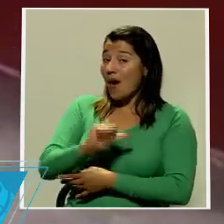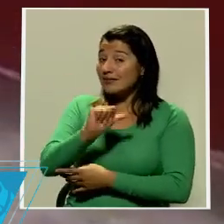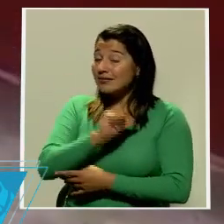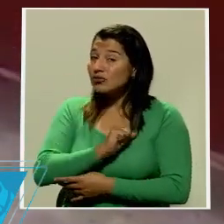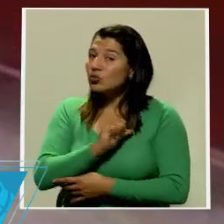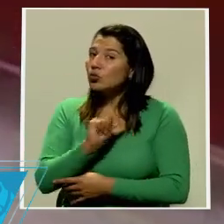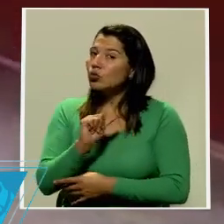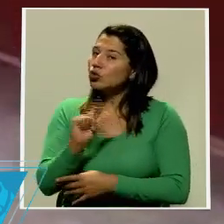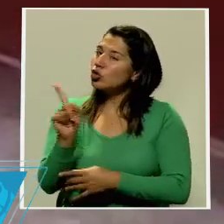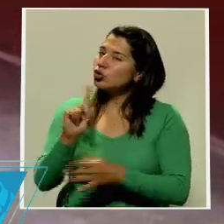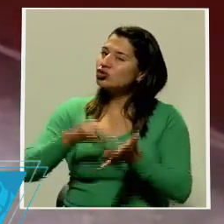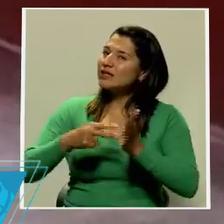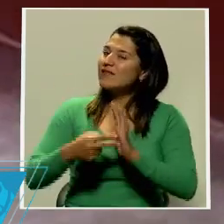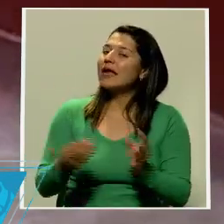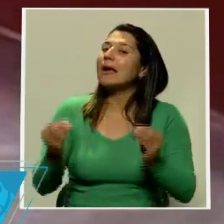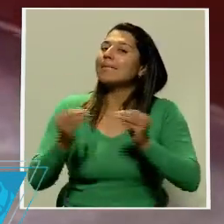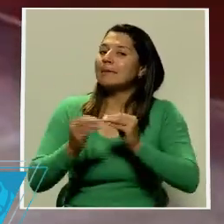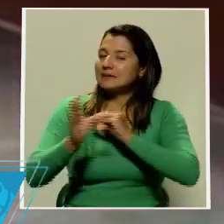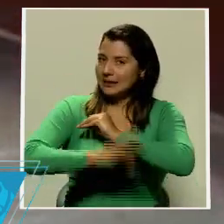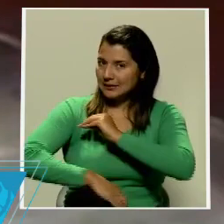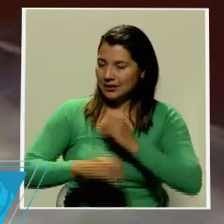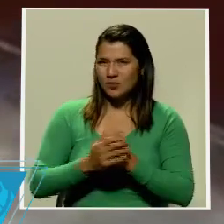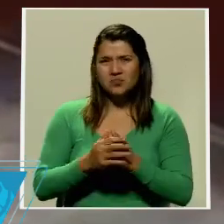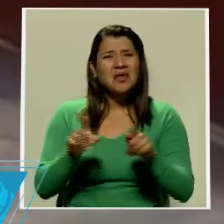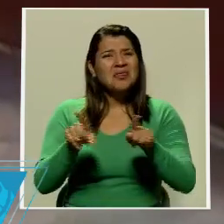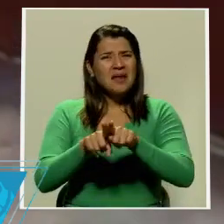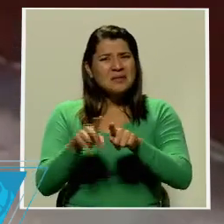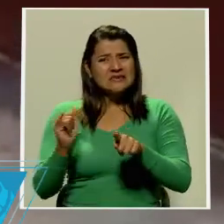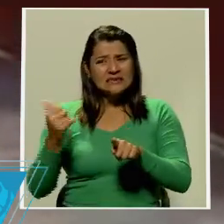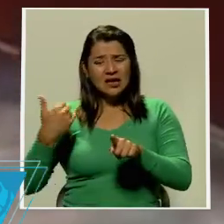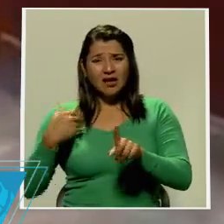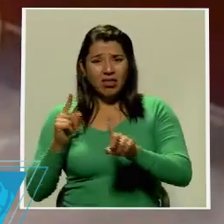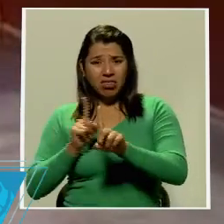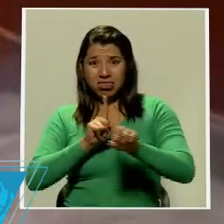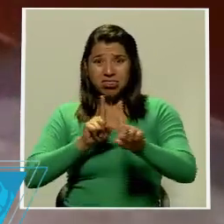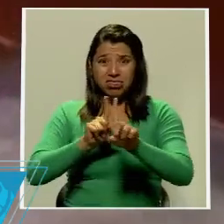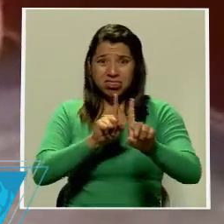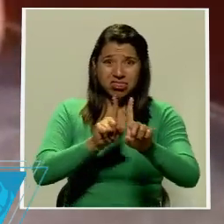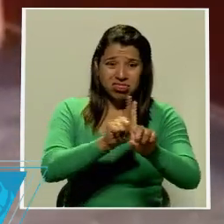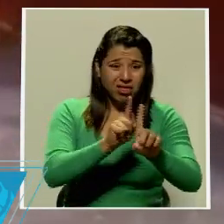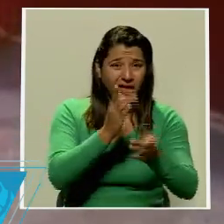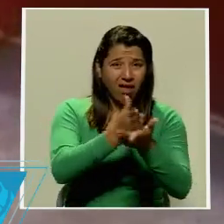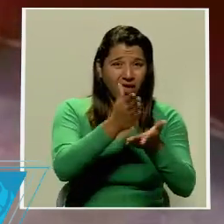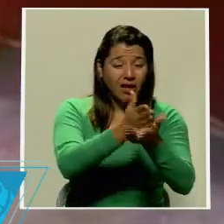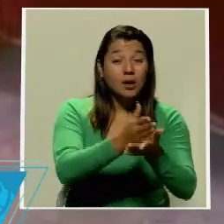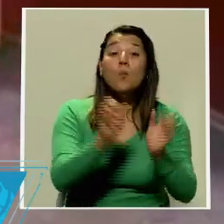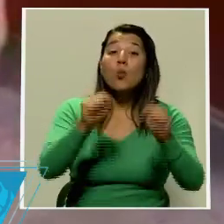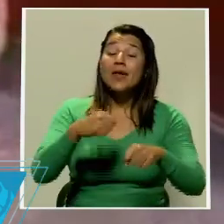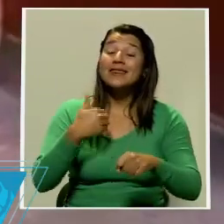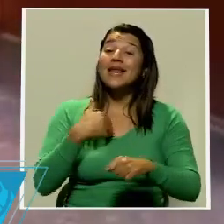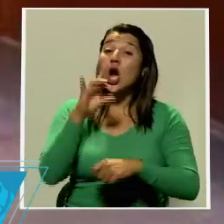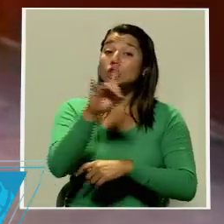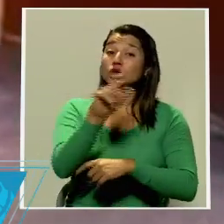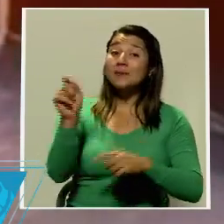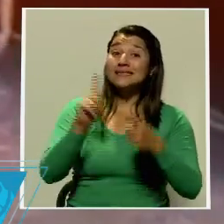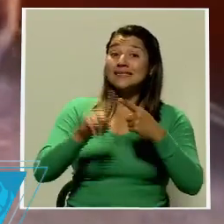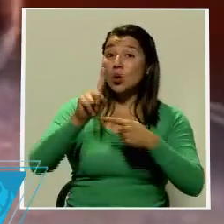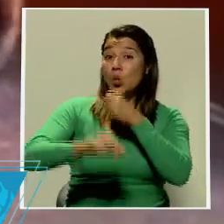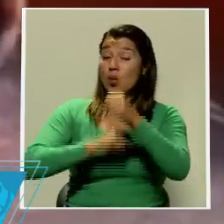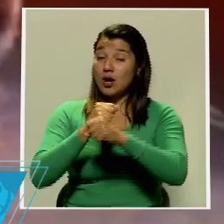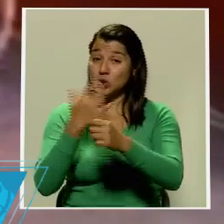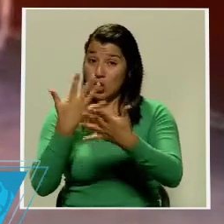mayor. Por otra parte, la persecución o acorralamiento es sancionado de 8 meses a 1 año de cárcel, o igual